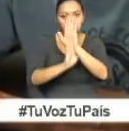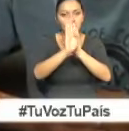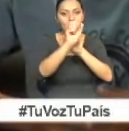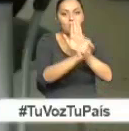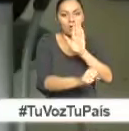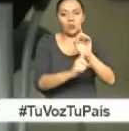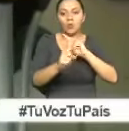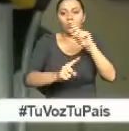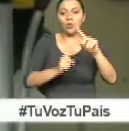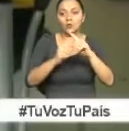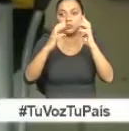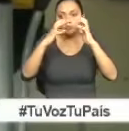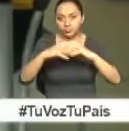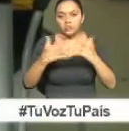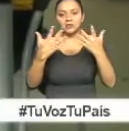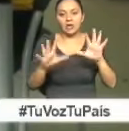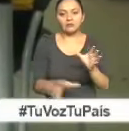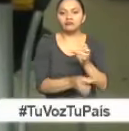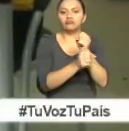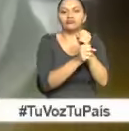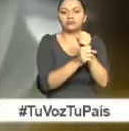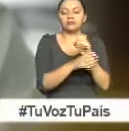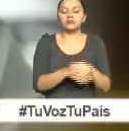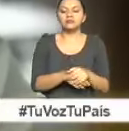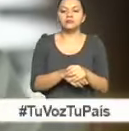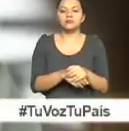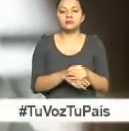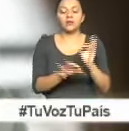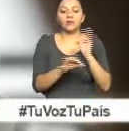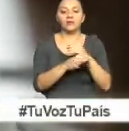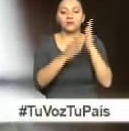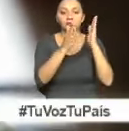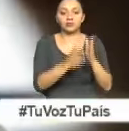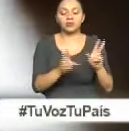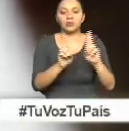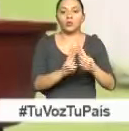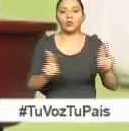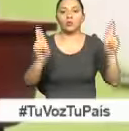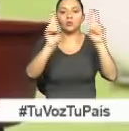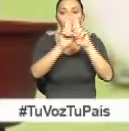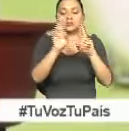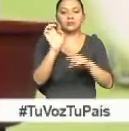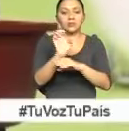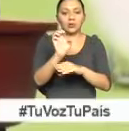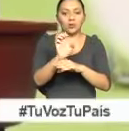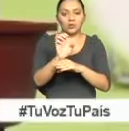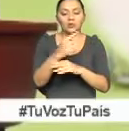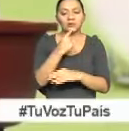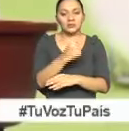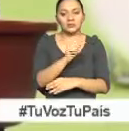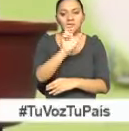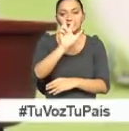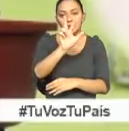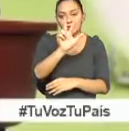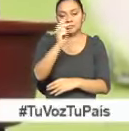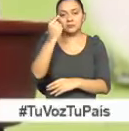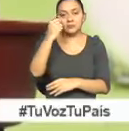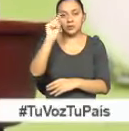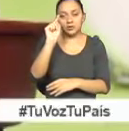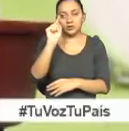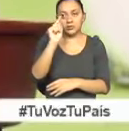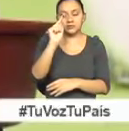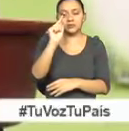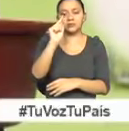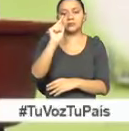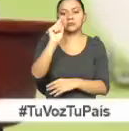enfrentar las crisis. De acuerdo con el funcionario de las Naciones Unidas, en Ecuador 3.1 millones de personas dejaron